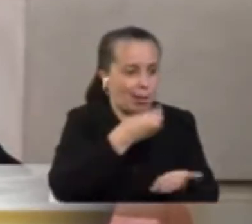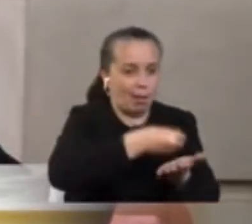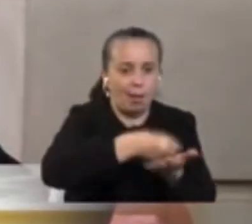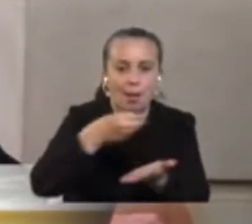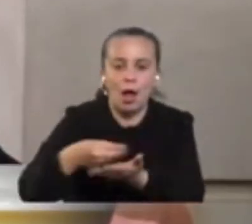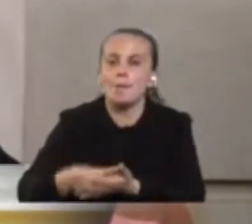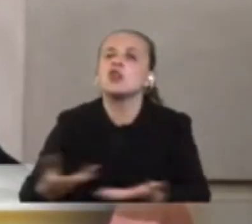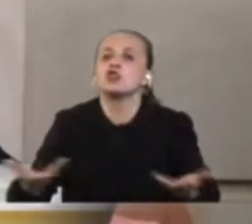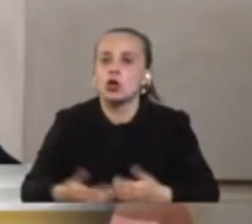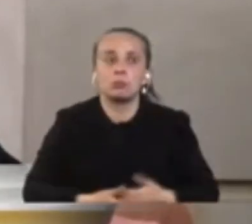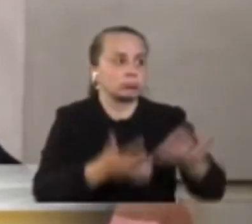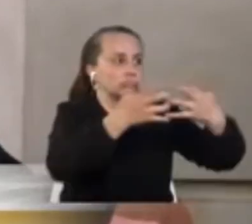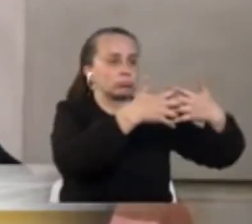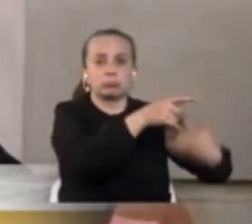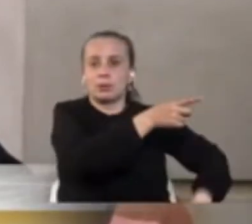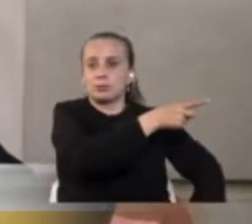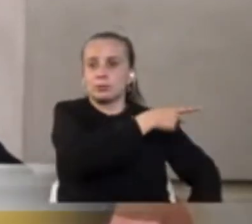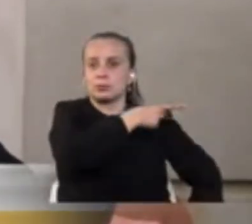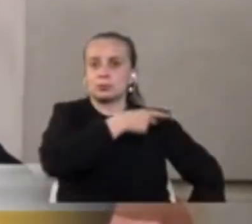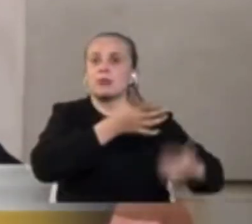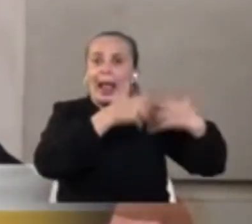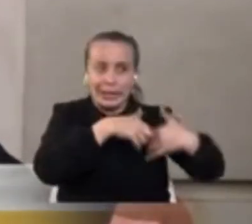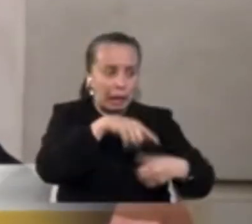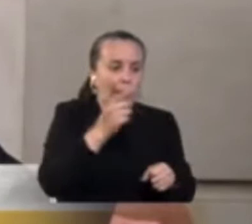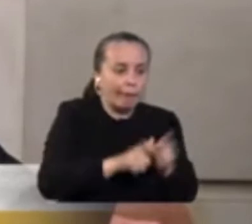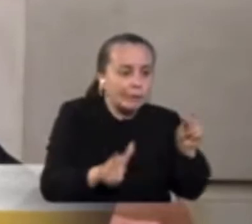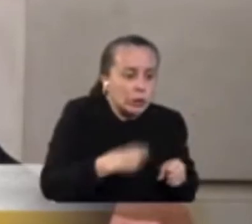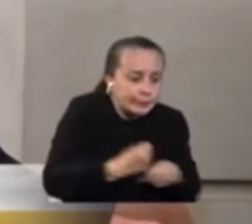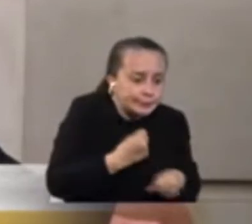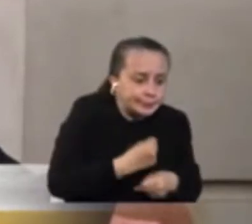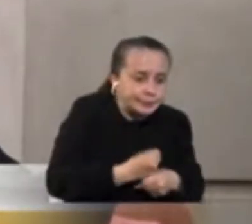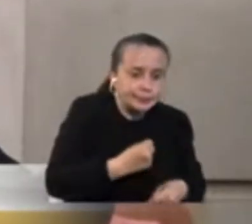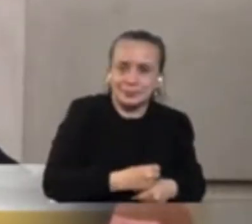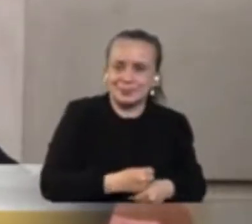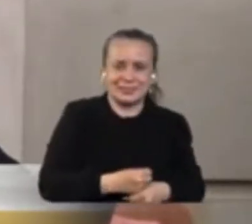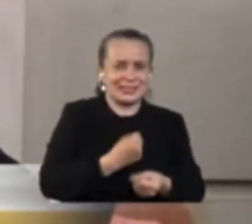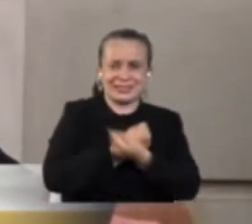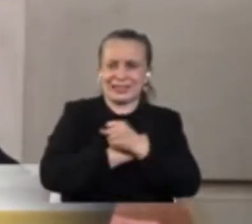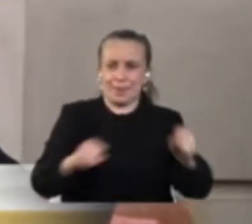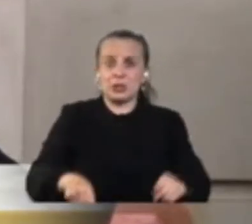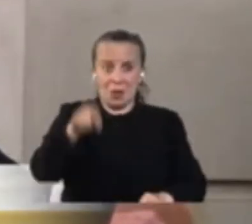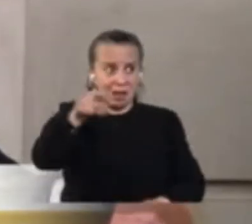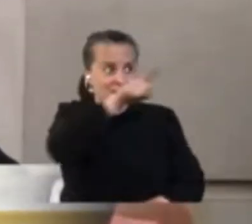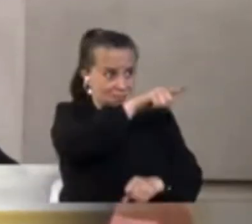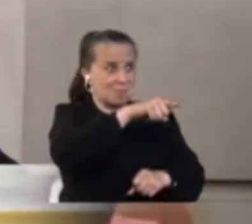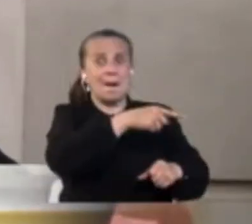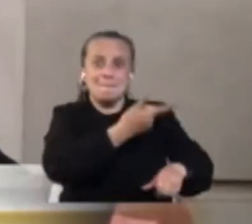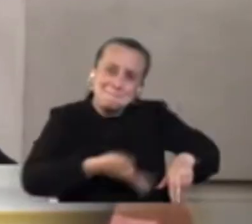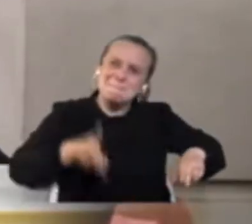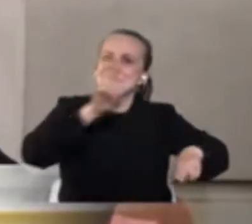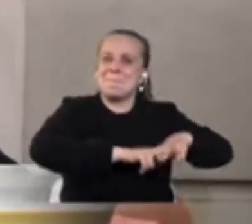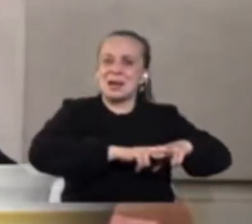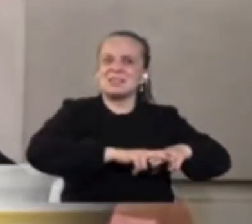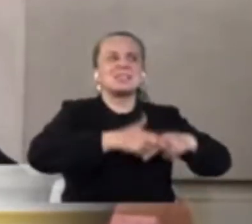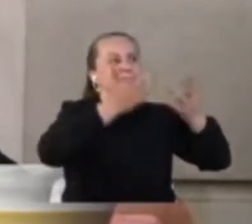del pequeño y mediano empresario, de la clase media, porque ni siquiera son capaces de aumentarle los impuestos